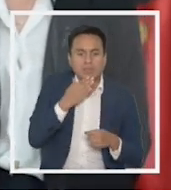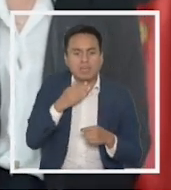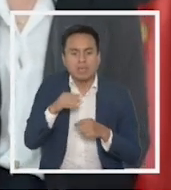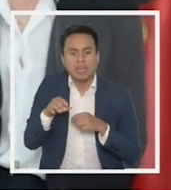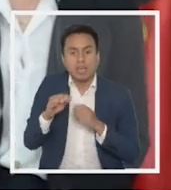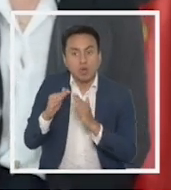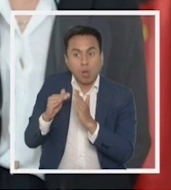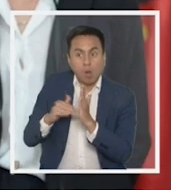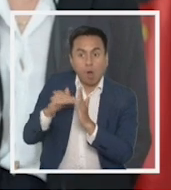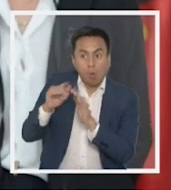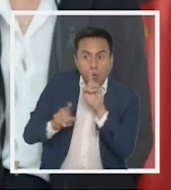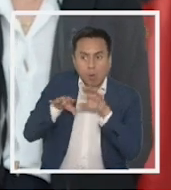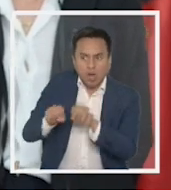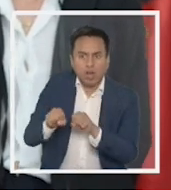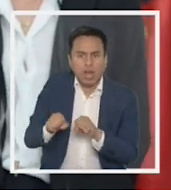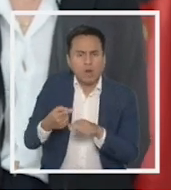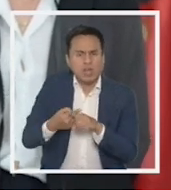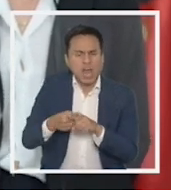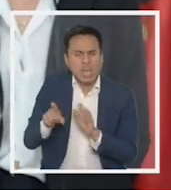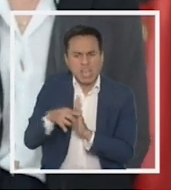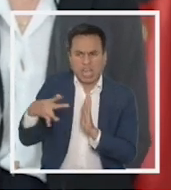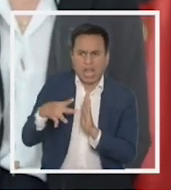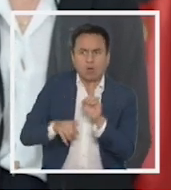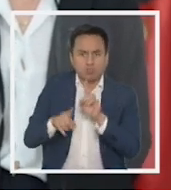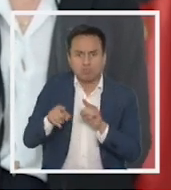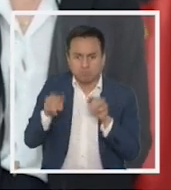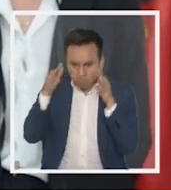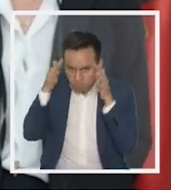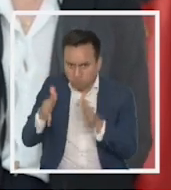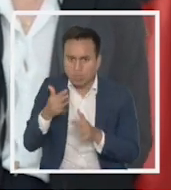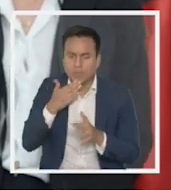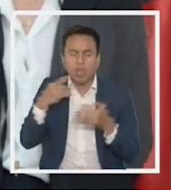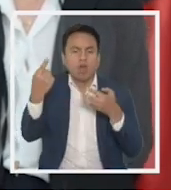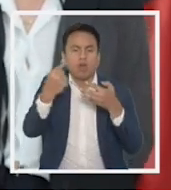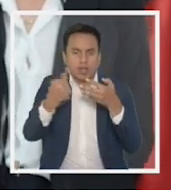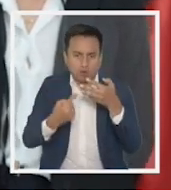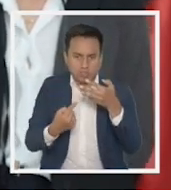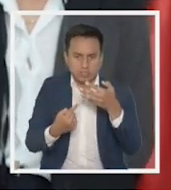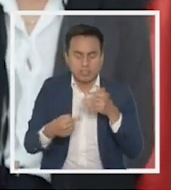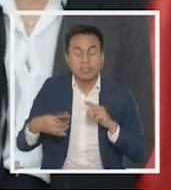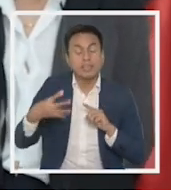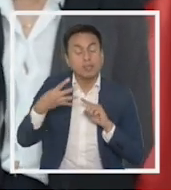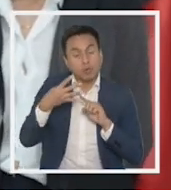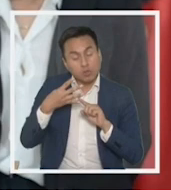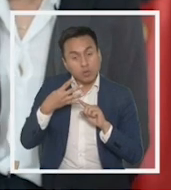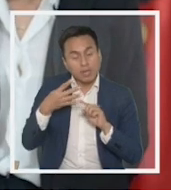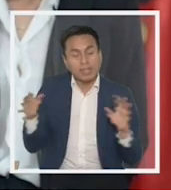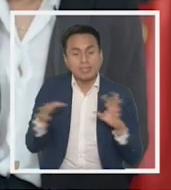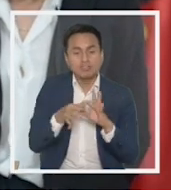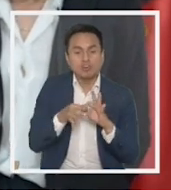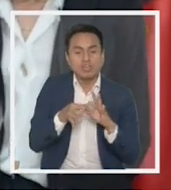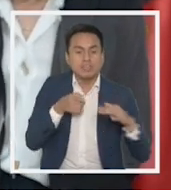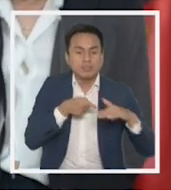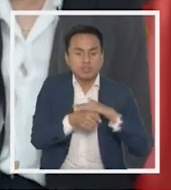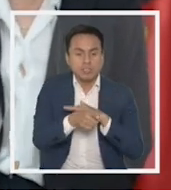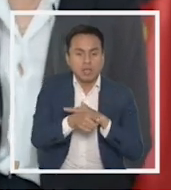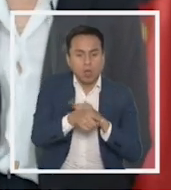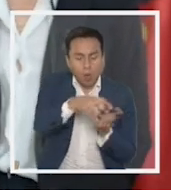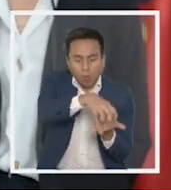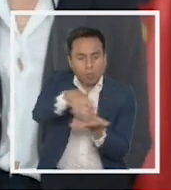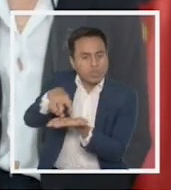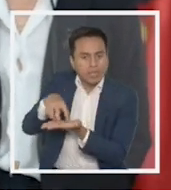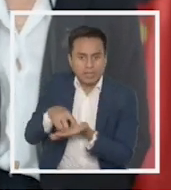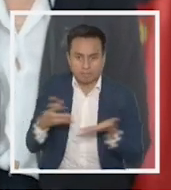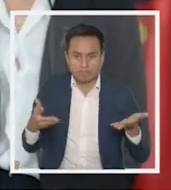cosas. Y en cuarto lugar, en relación a las intervenciones comunitarias, vamos a aumentar las inversiones relativas